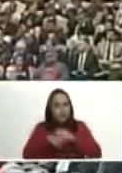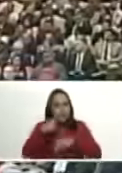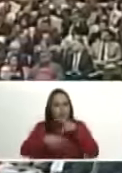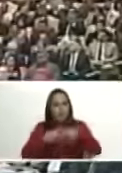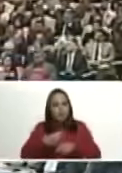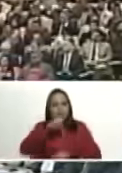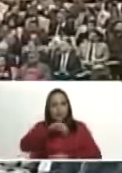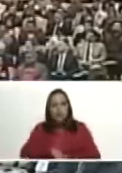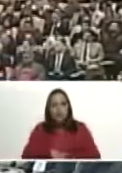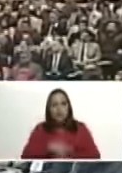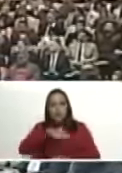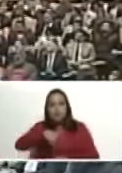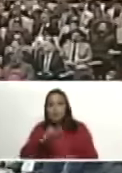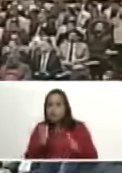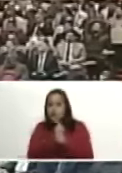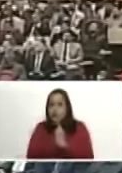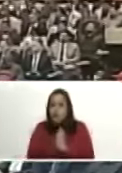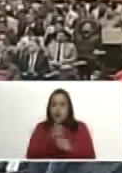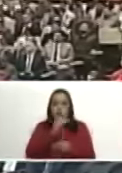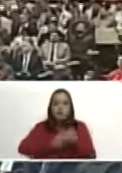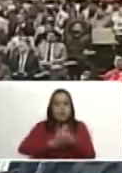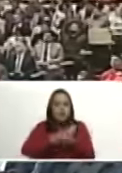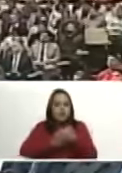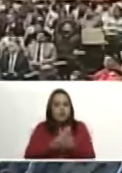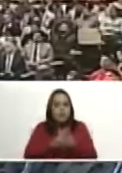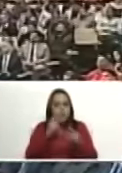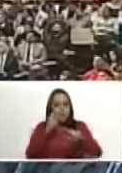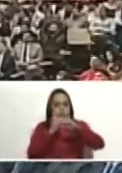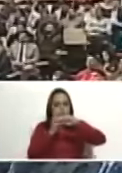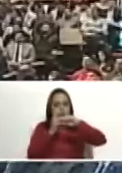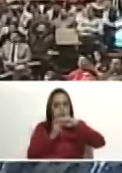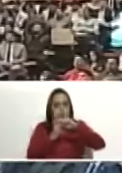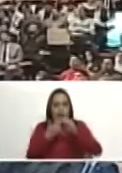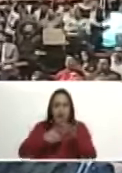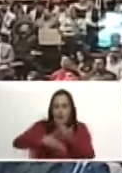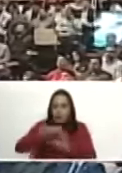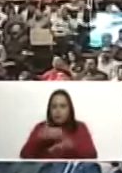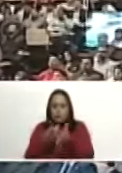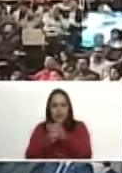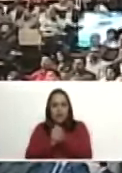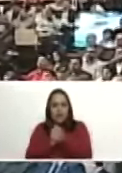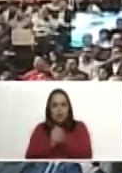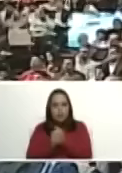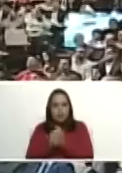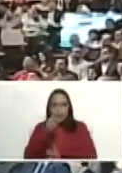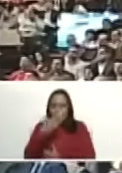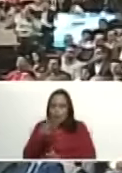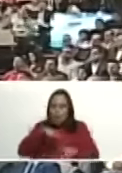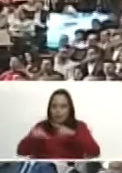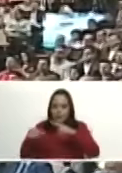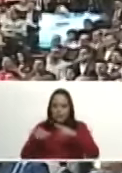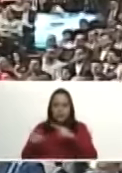fe soluciones satisfactorias, amigables, diplomáticas,